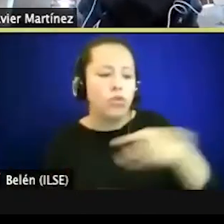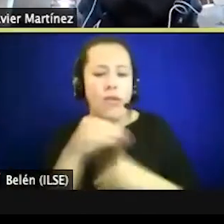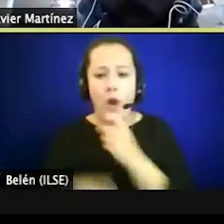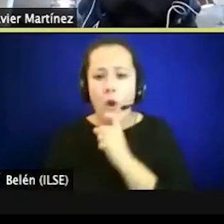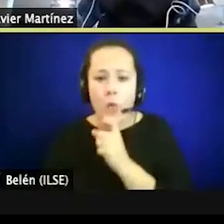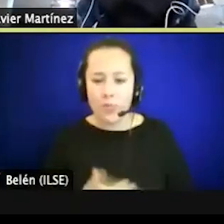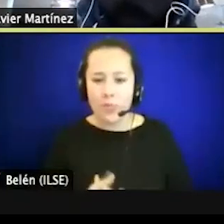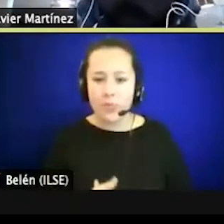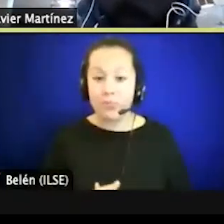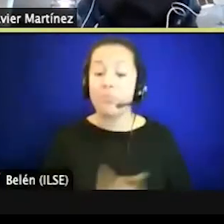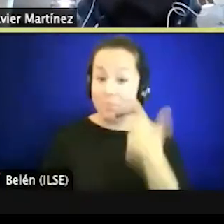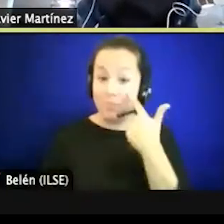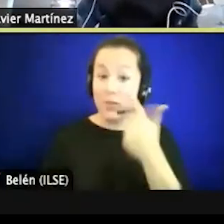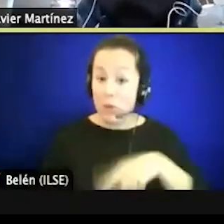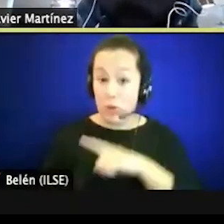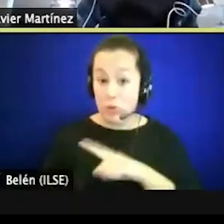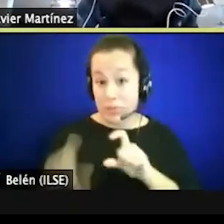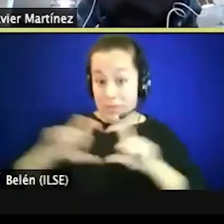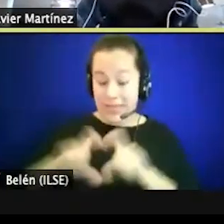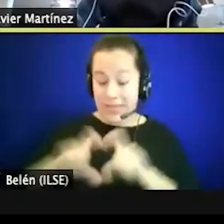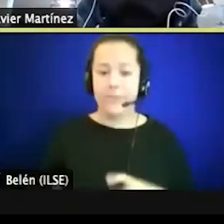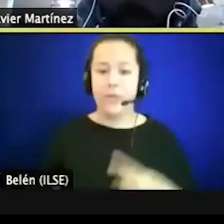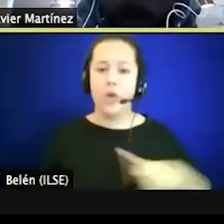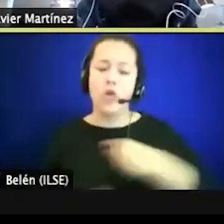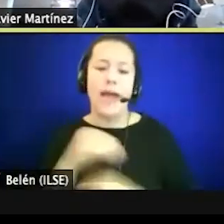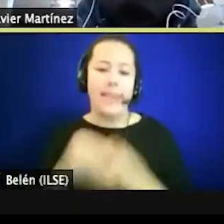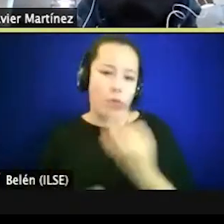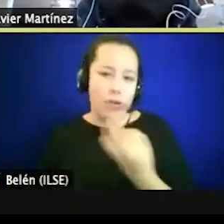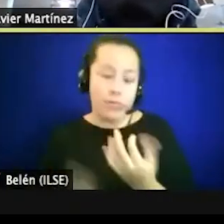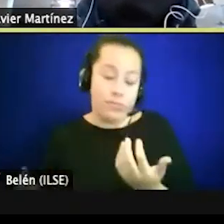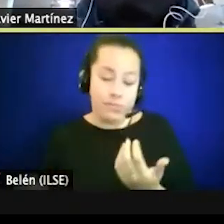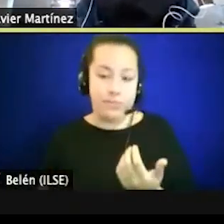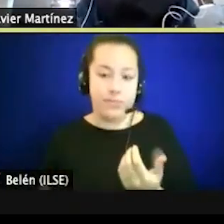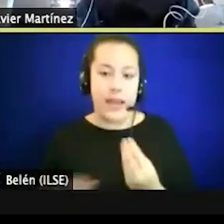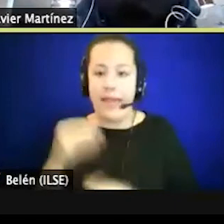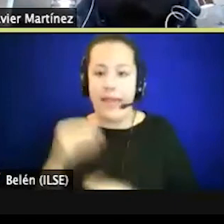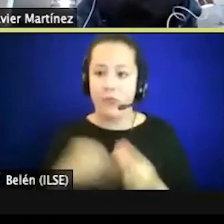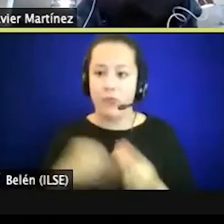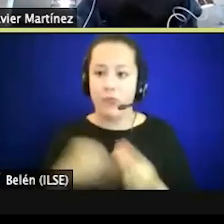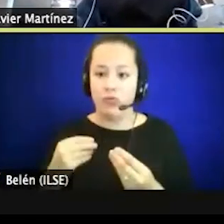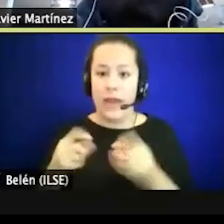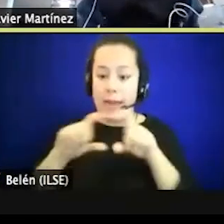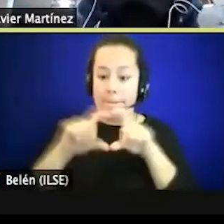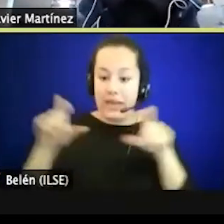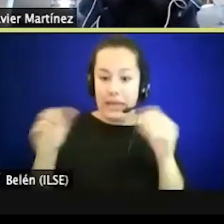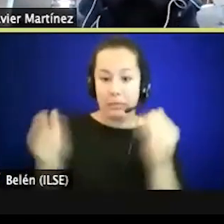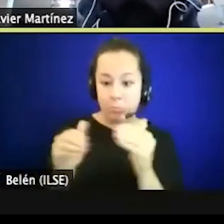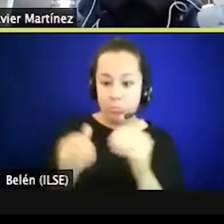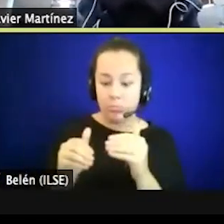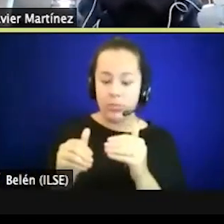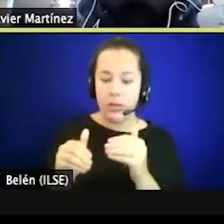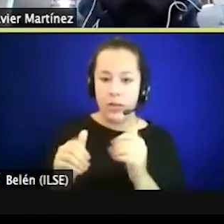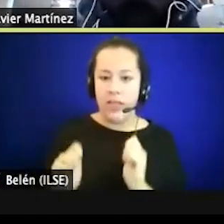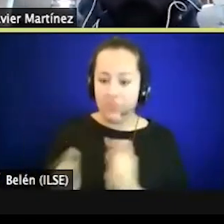Mira, desde Ship2B nosotros lo que hacemos, entre otras cosas, es acelerar startups con impacto social. Por un